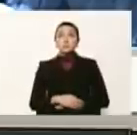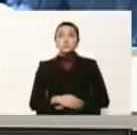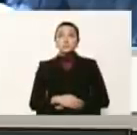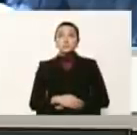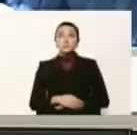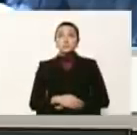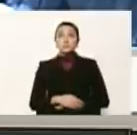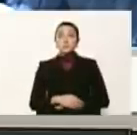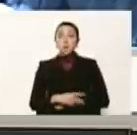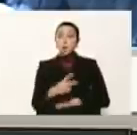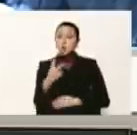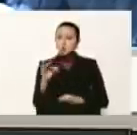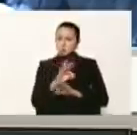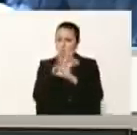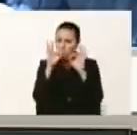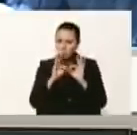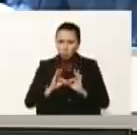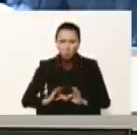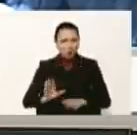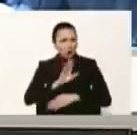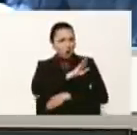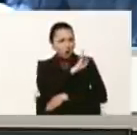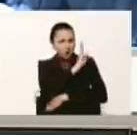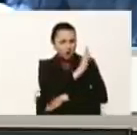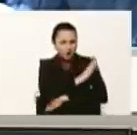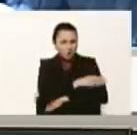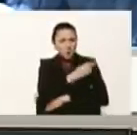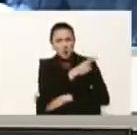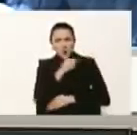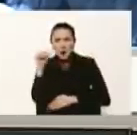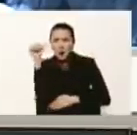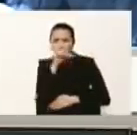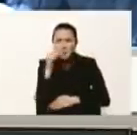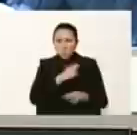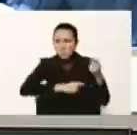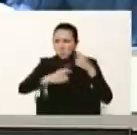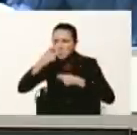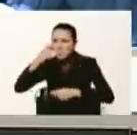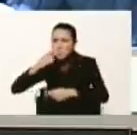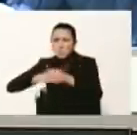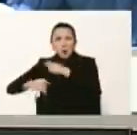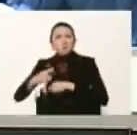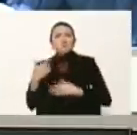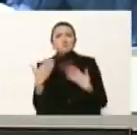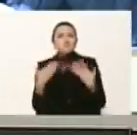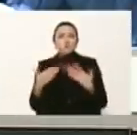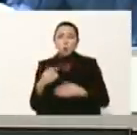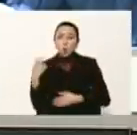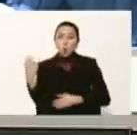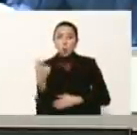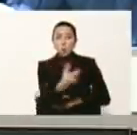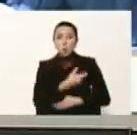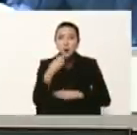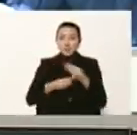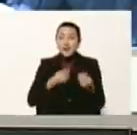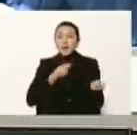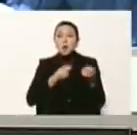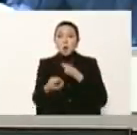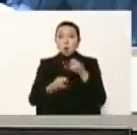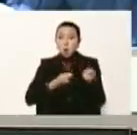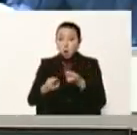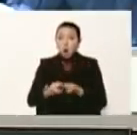Son las dos formas donde el poder global sostenido por el narcotráfico busca ejercer control